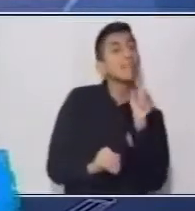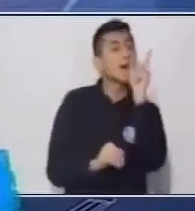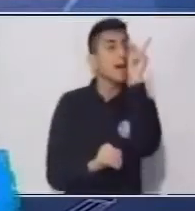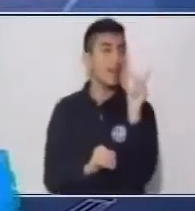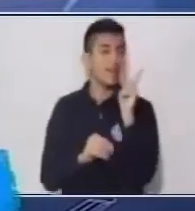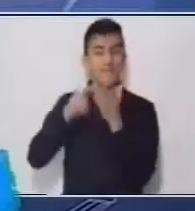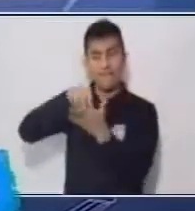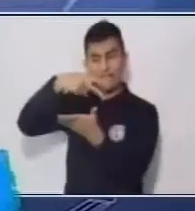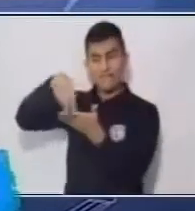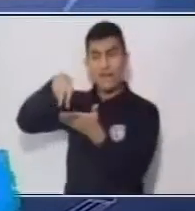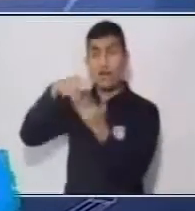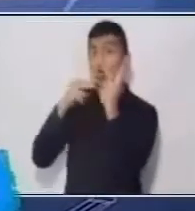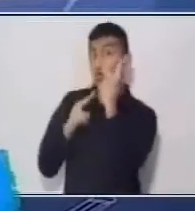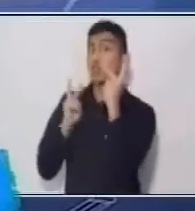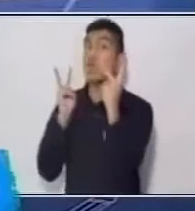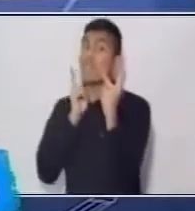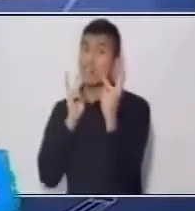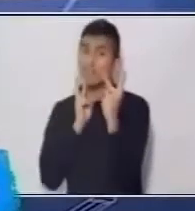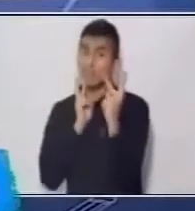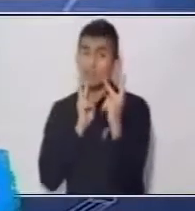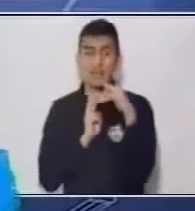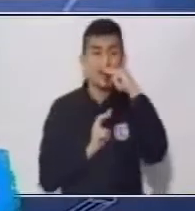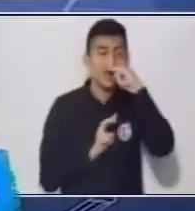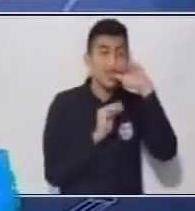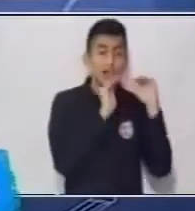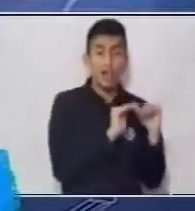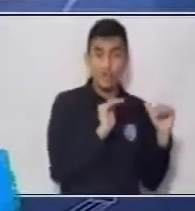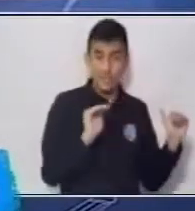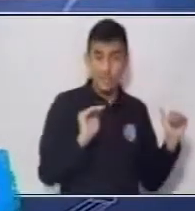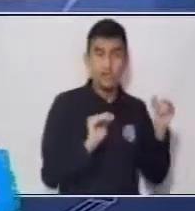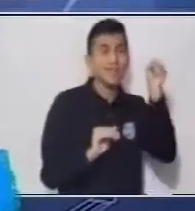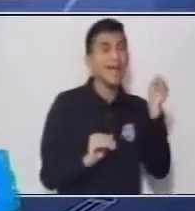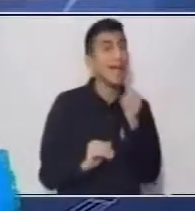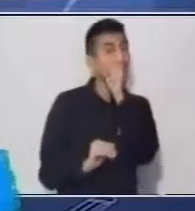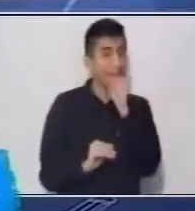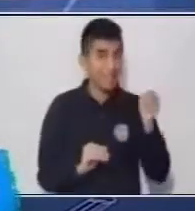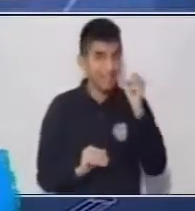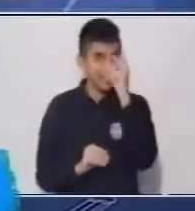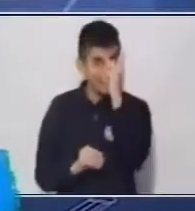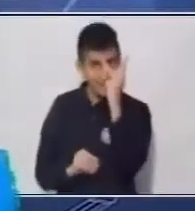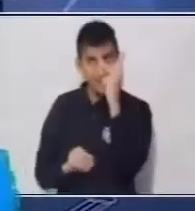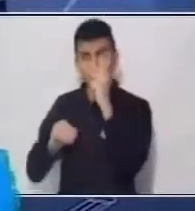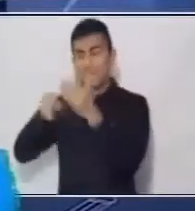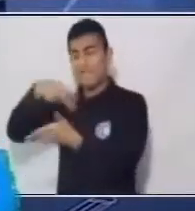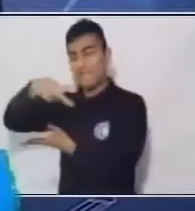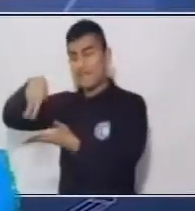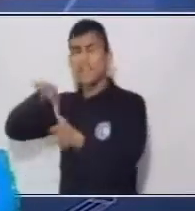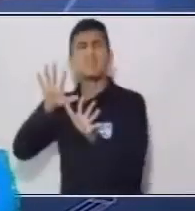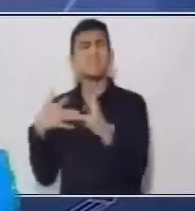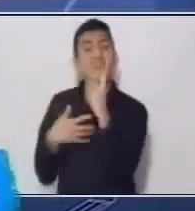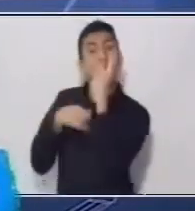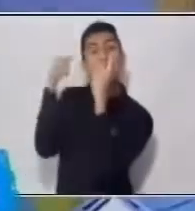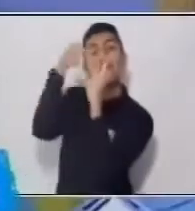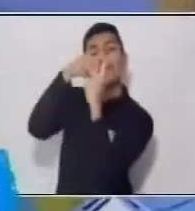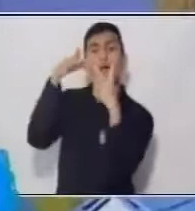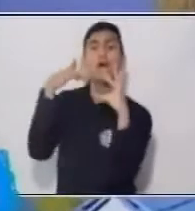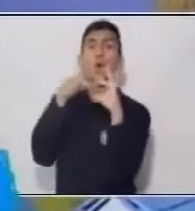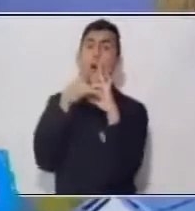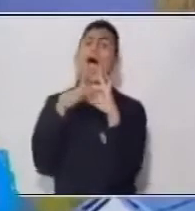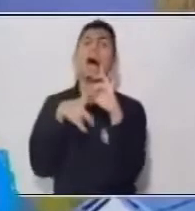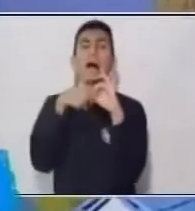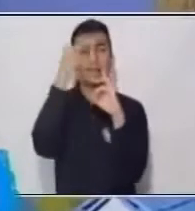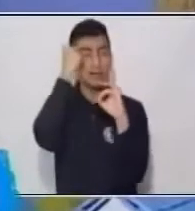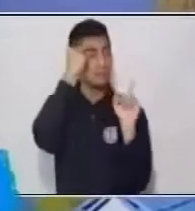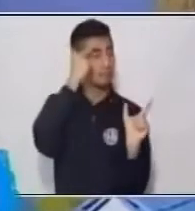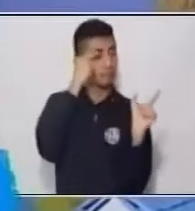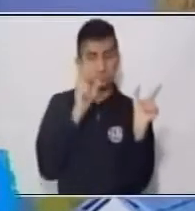caso tenemos dos verbos y tenemos un nexo y, que corresponde a ese punto